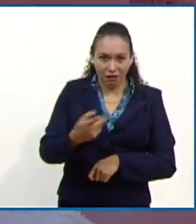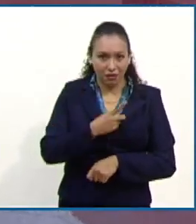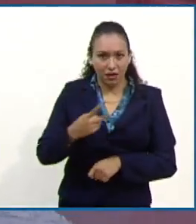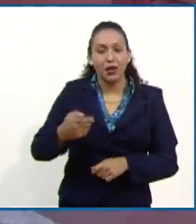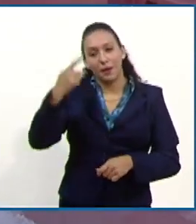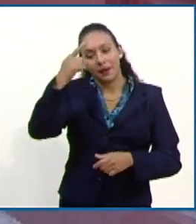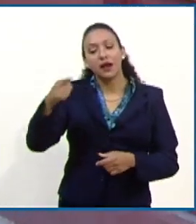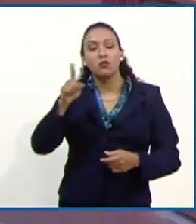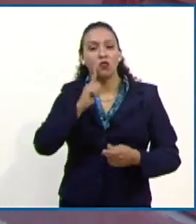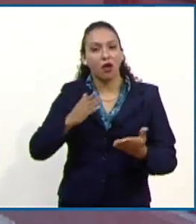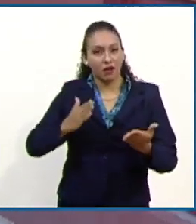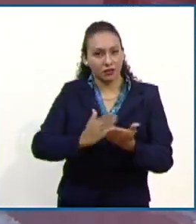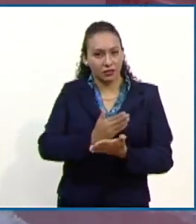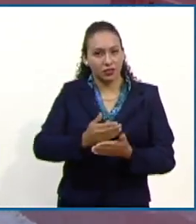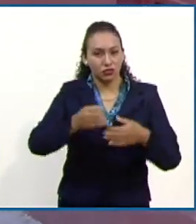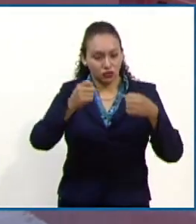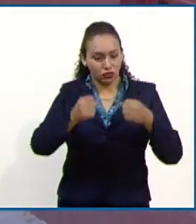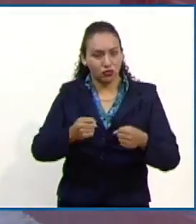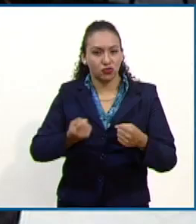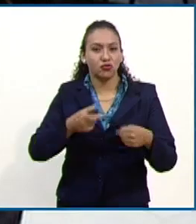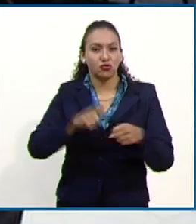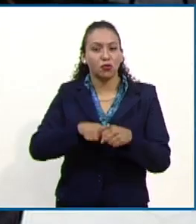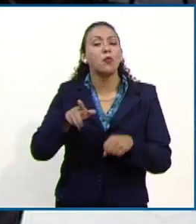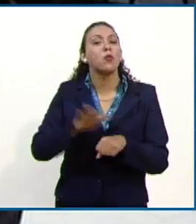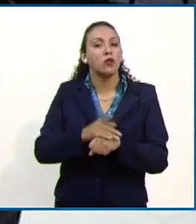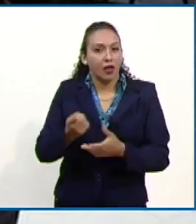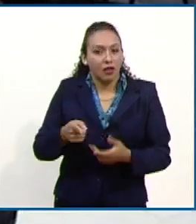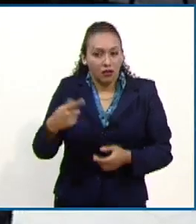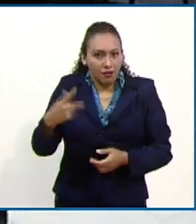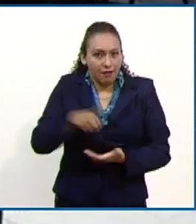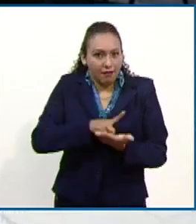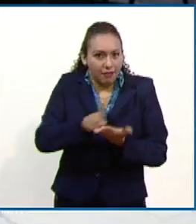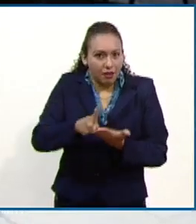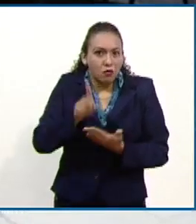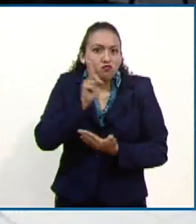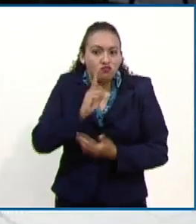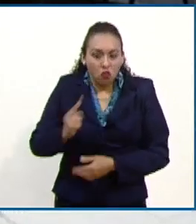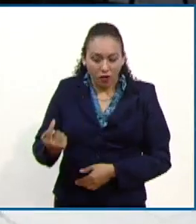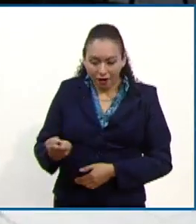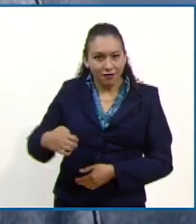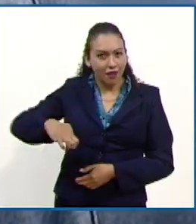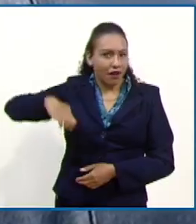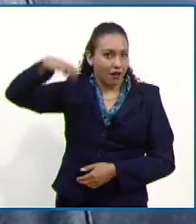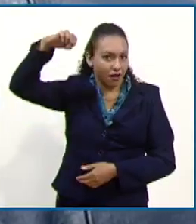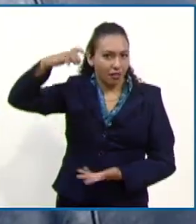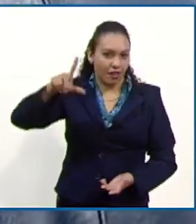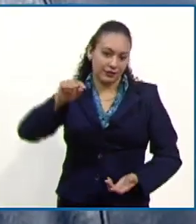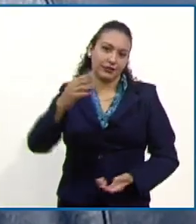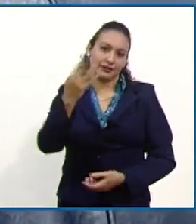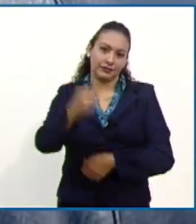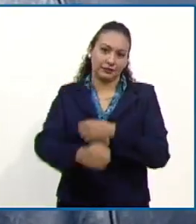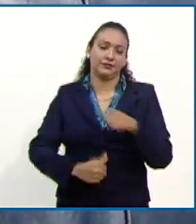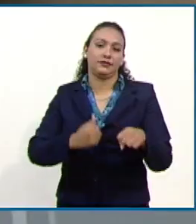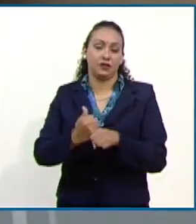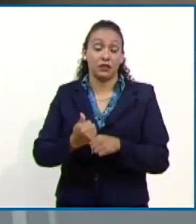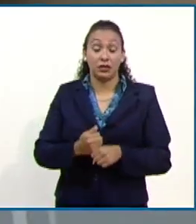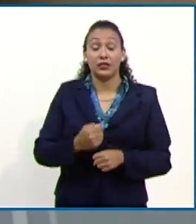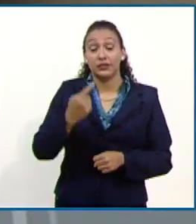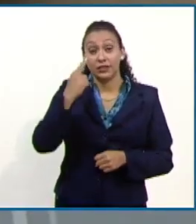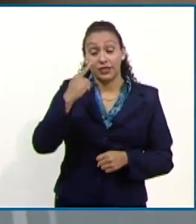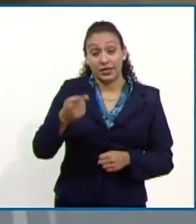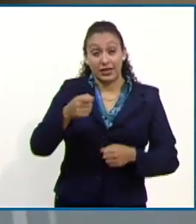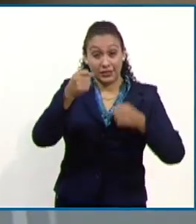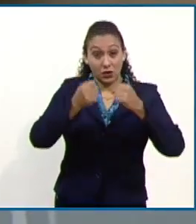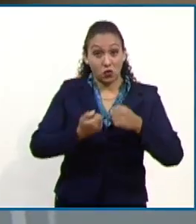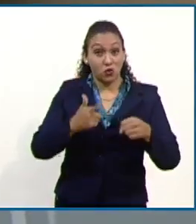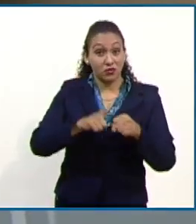social, principalmente por tratarse de un grupo vulnerable. Esta decisión se adoptó después de que el Seguro Social le negó la pensión por